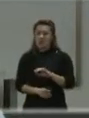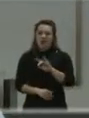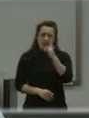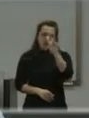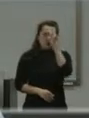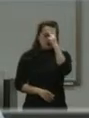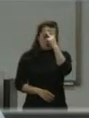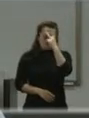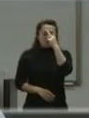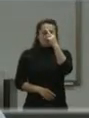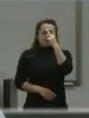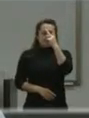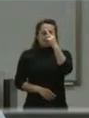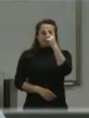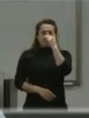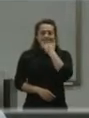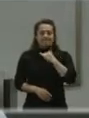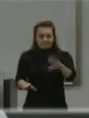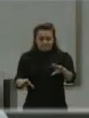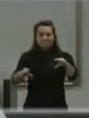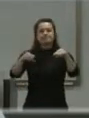asumida consecuencia